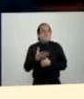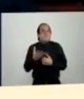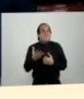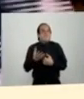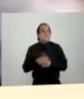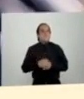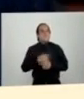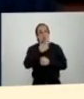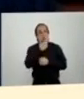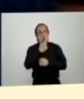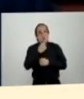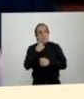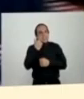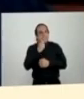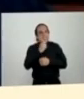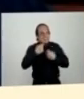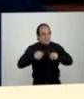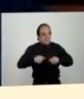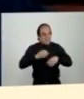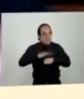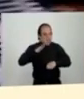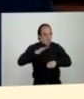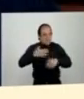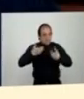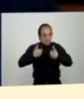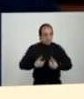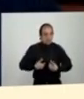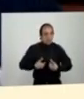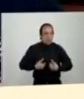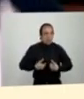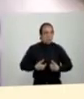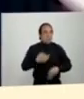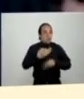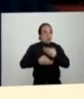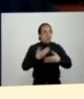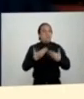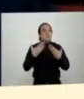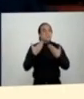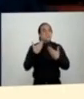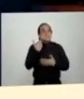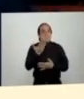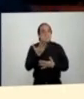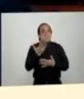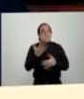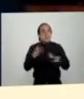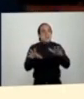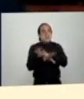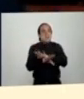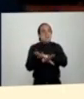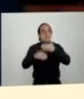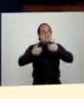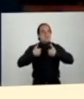de lo que es. En el fondo la impostura es esa, que todos quieren eso, quieren ser lo que no son en el fondo.